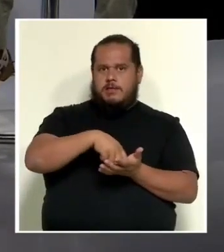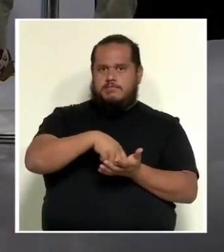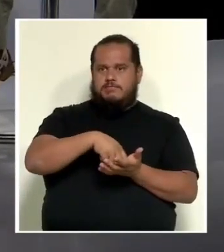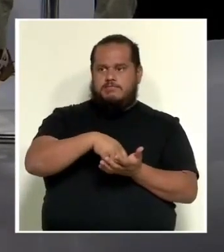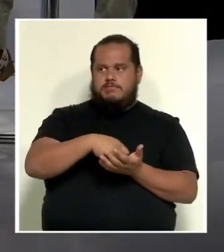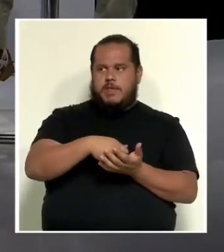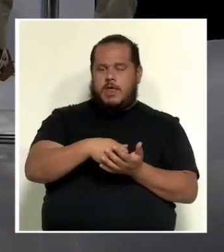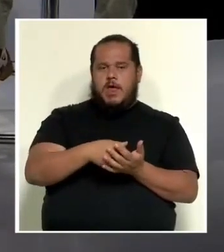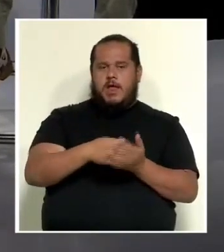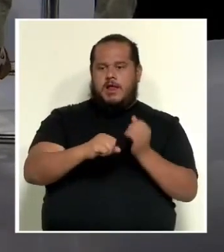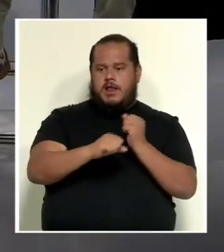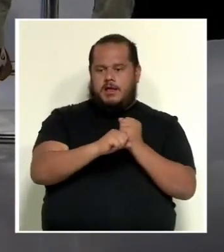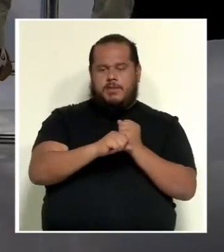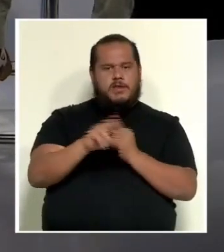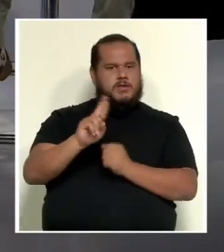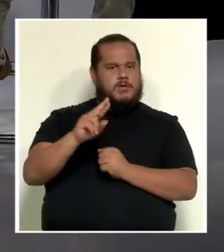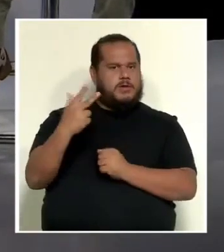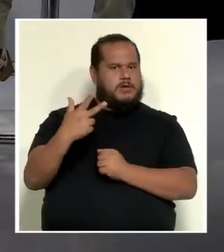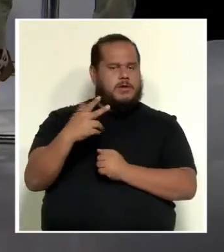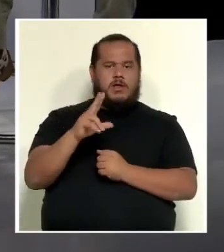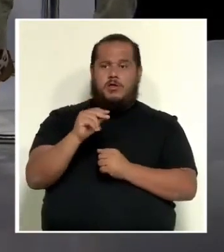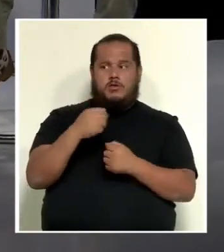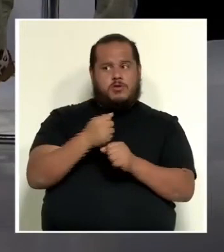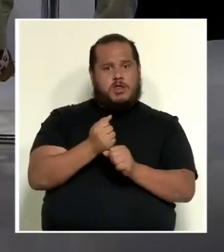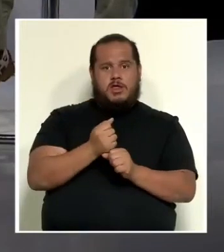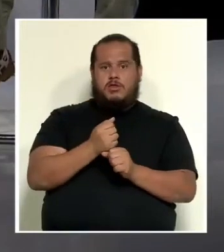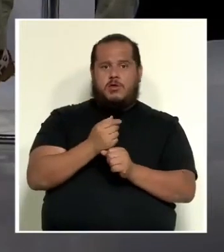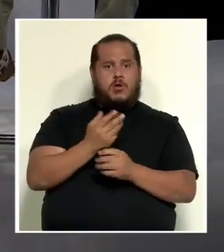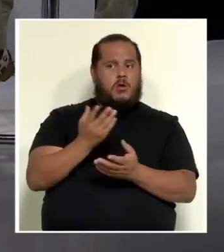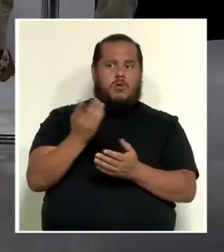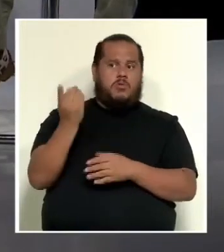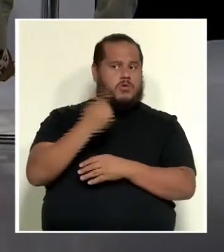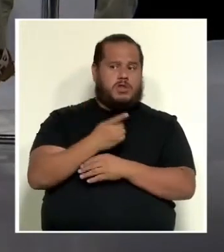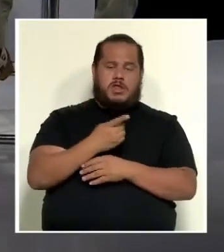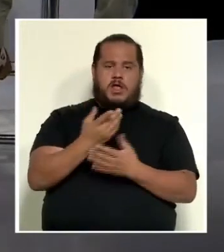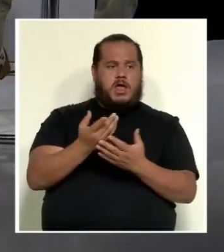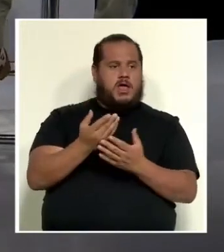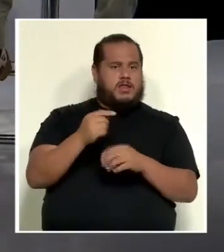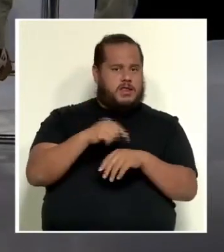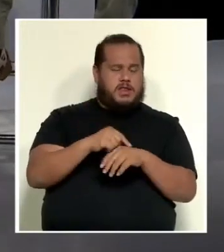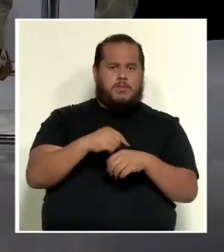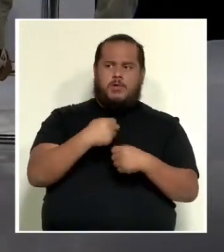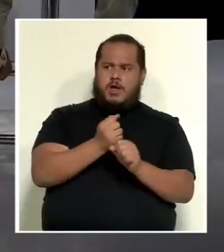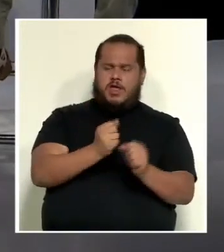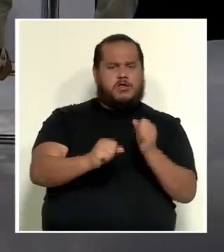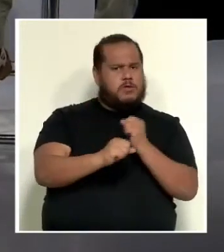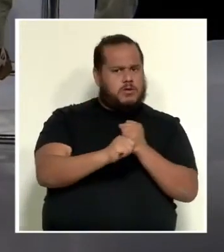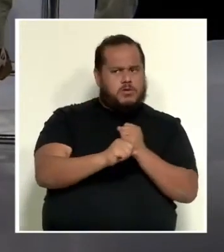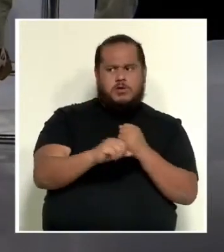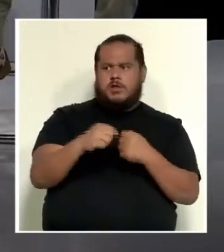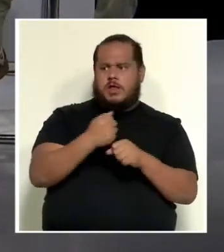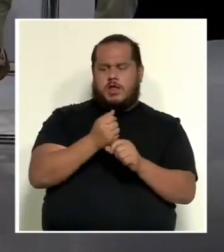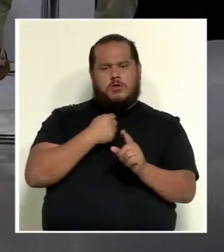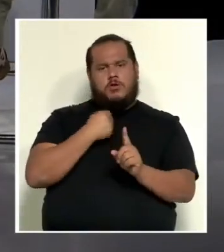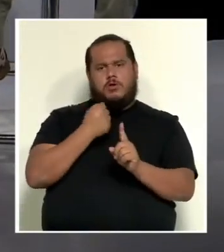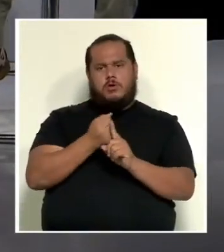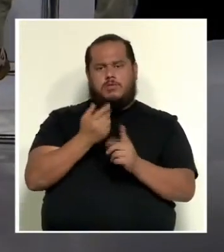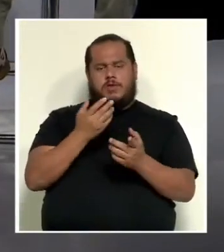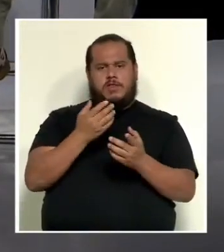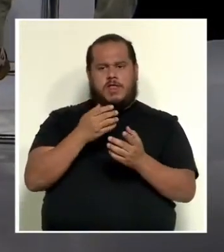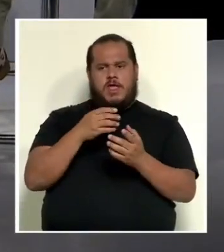la campaña de don Rodrigo Chávez no se tomó ni un día de tiempo, han hecho anuncios, han hecho golpes de